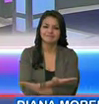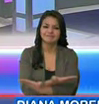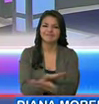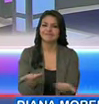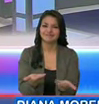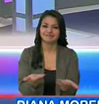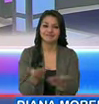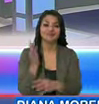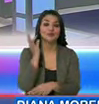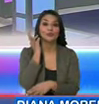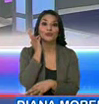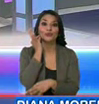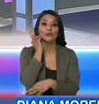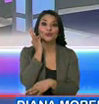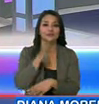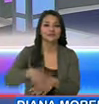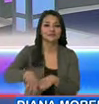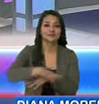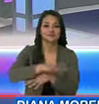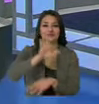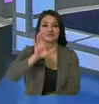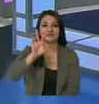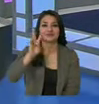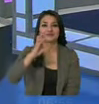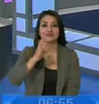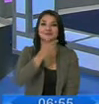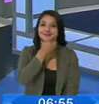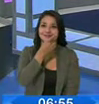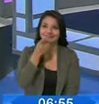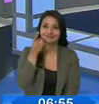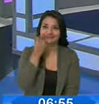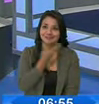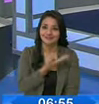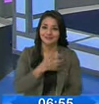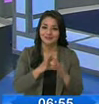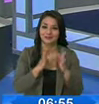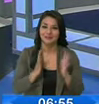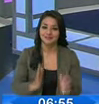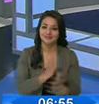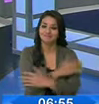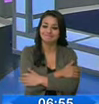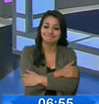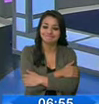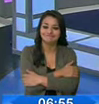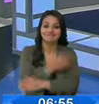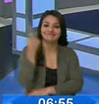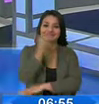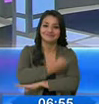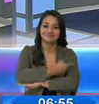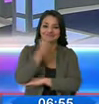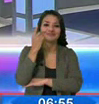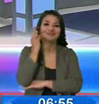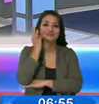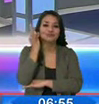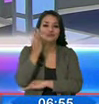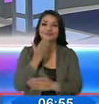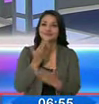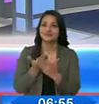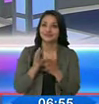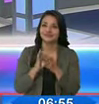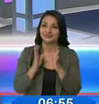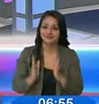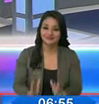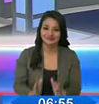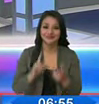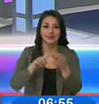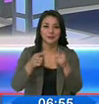toda esa audiencia de Televicentro, mi Eli querida, y también a Dianita, y mandarles un abrazo y el Día de las Mujeres. Muchas gracias, mi querido Robert, amigos